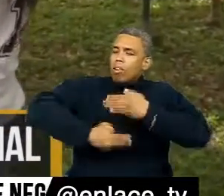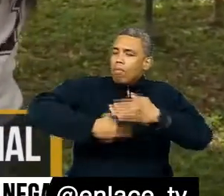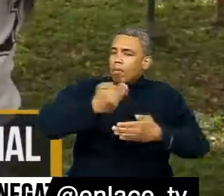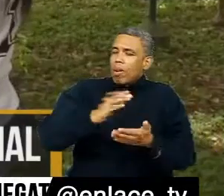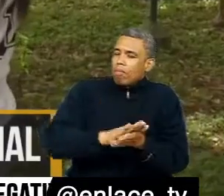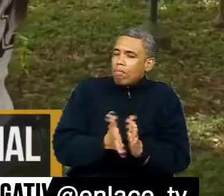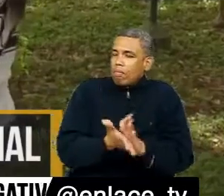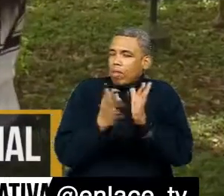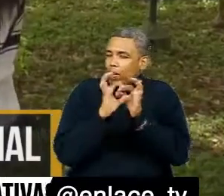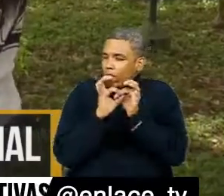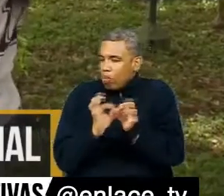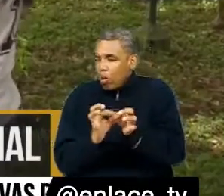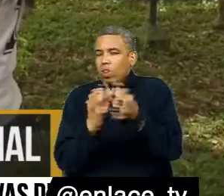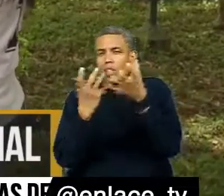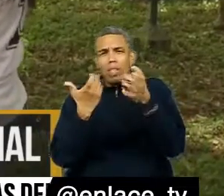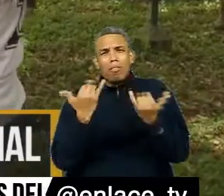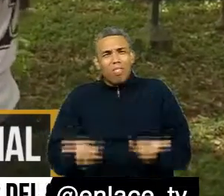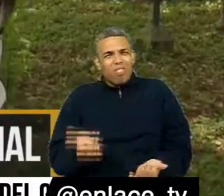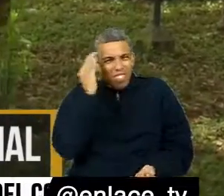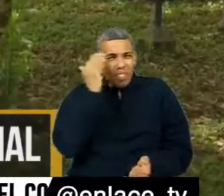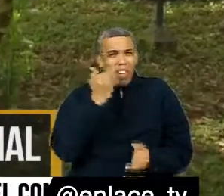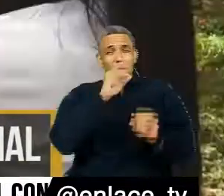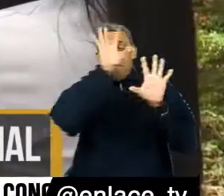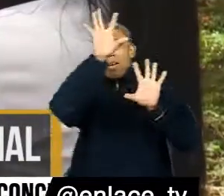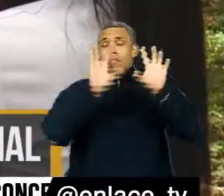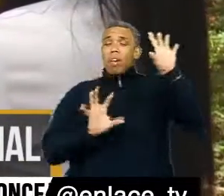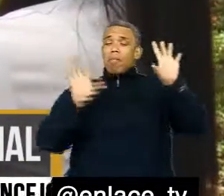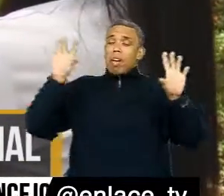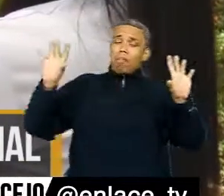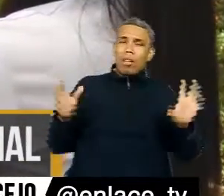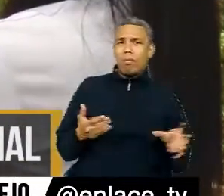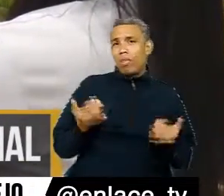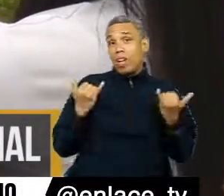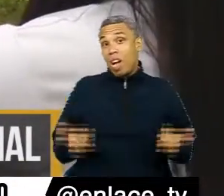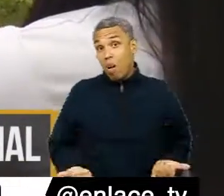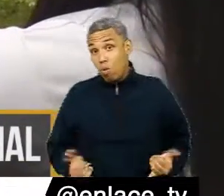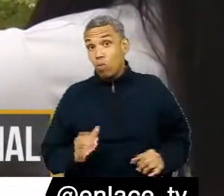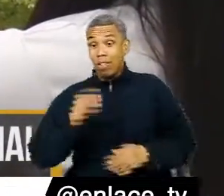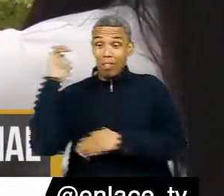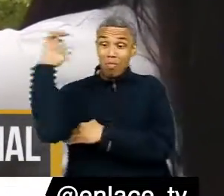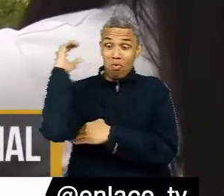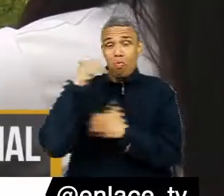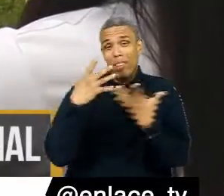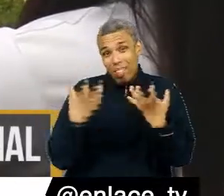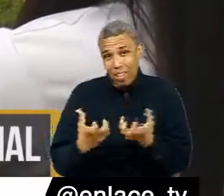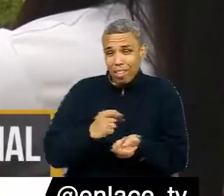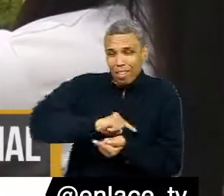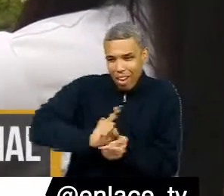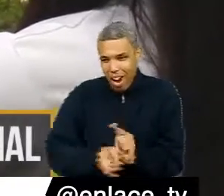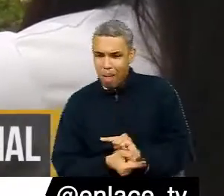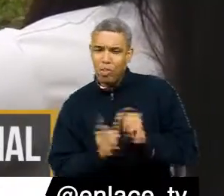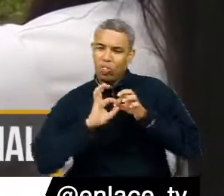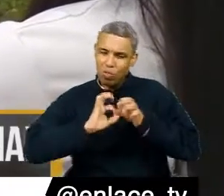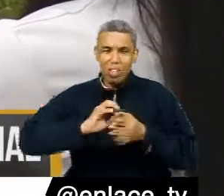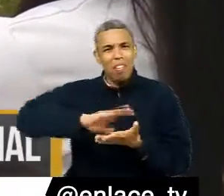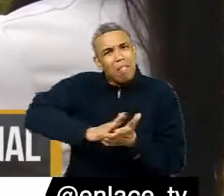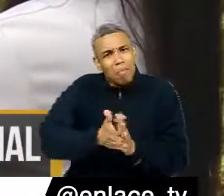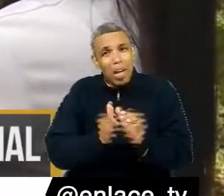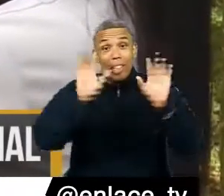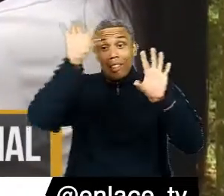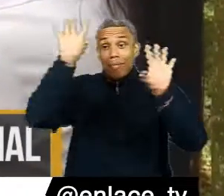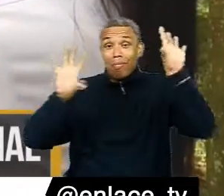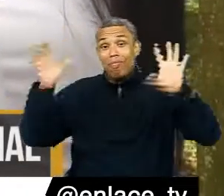están pasando manifestaciones para que pues haya un cambio en Colombia positivo. Entonces ellos, a partir del